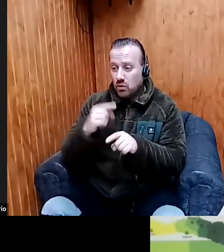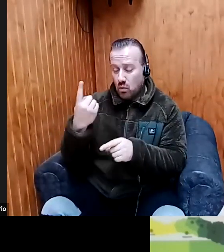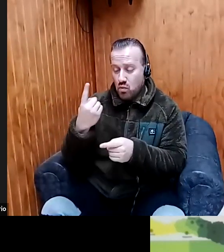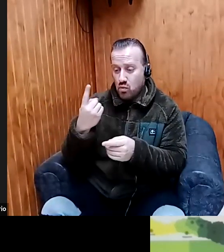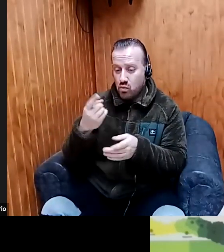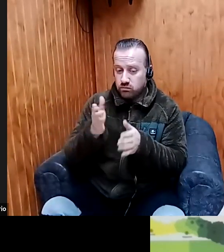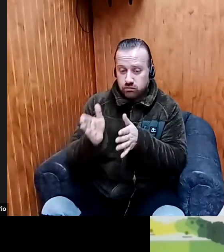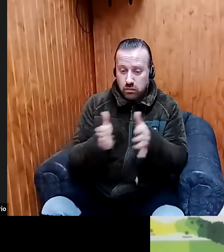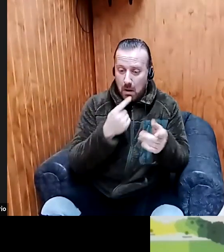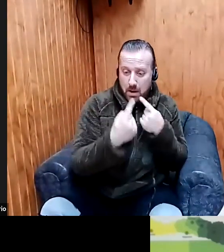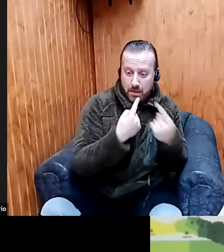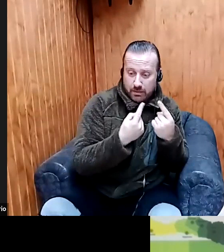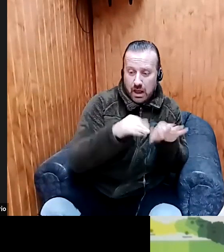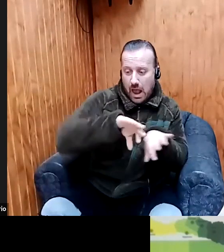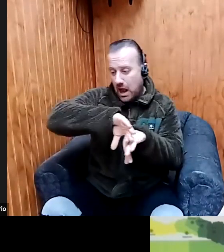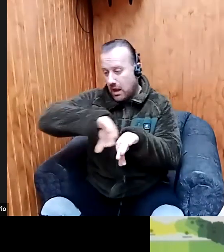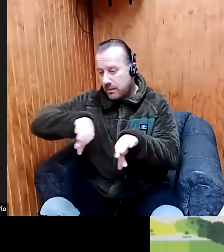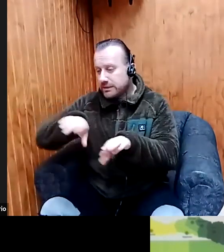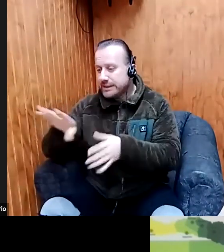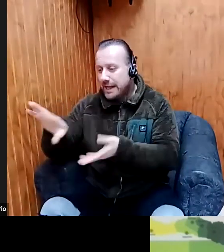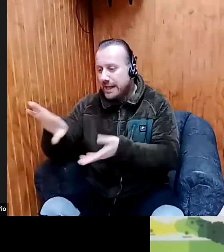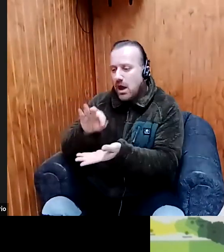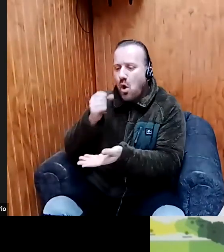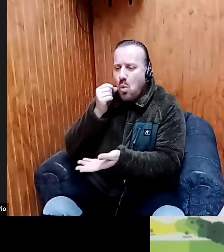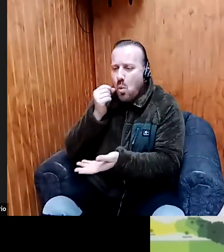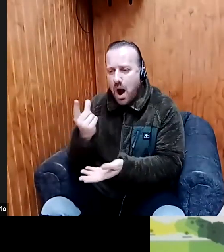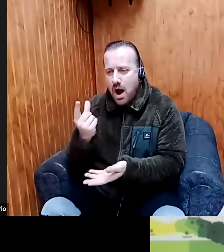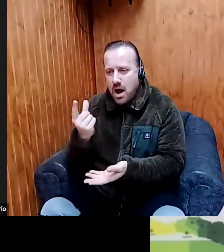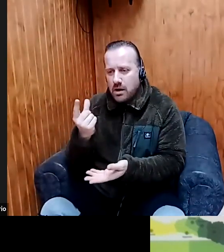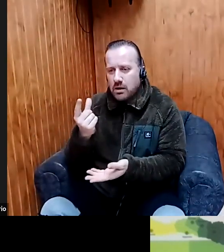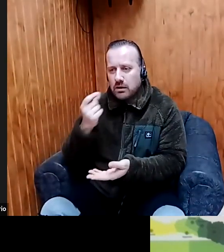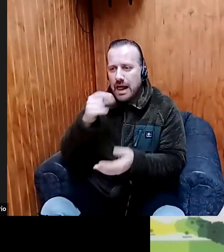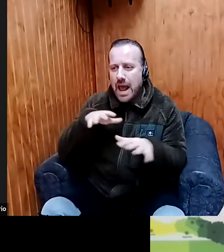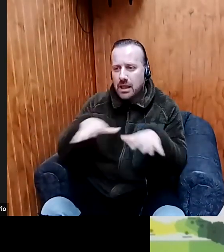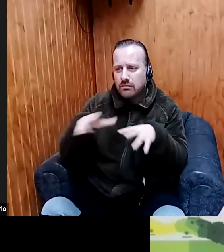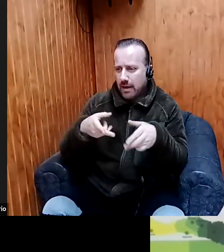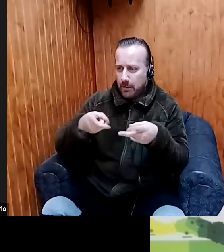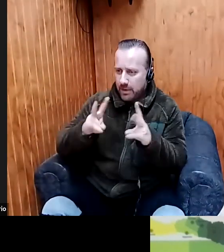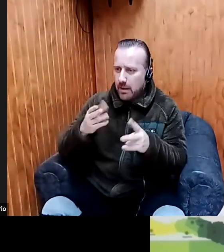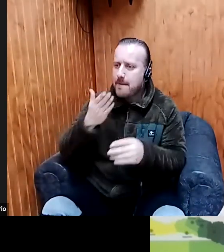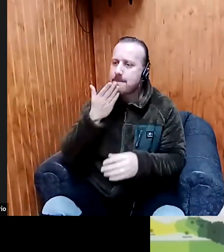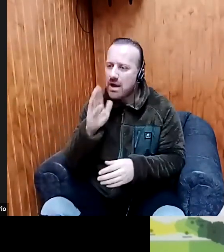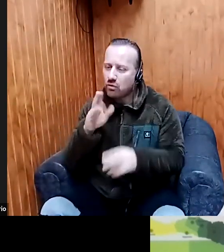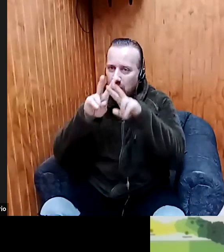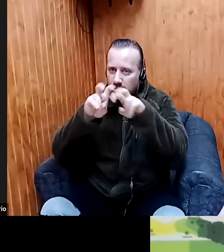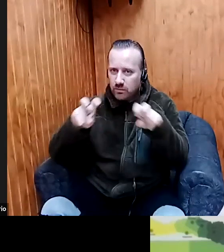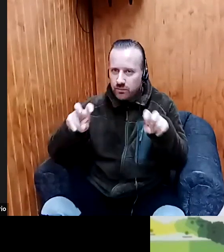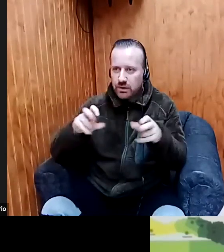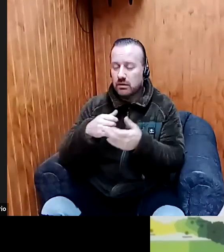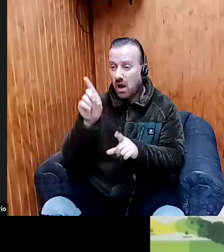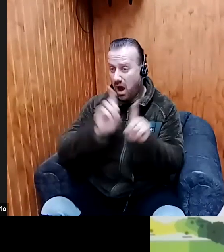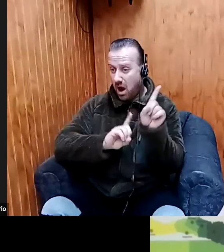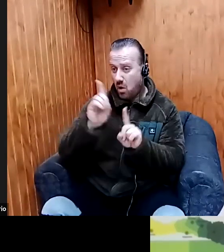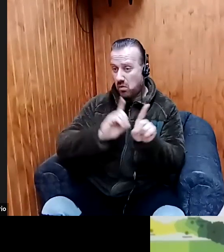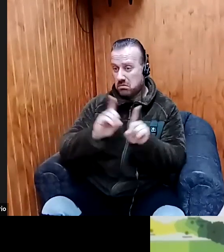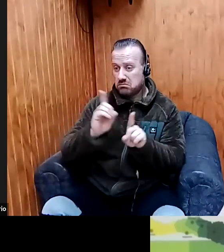otro, elegir exactamente cuáles son, digamos, las actividades que permiten mejor la indagación. Porque algunas no pasa nada